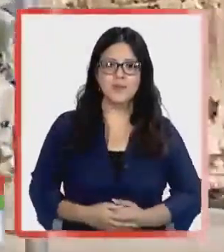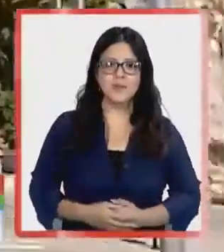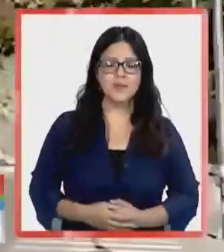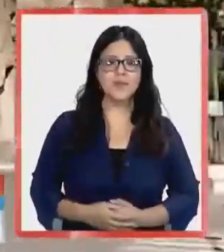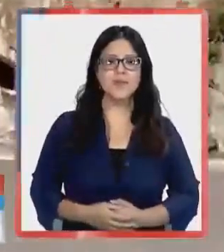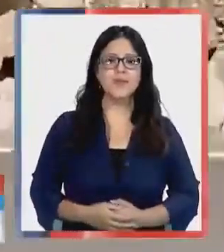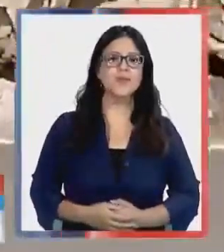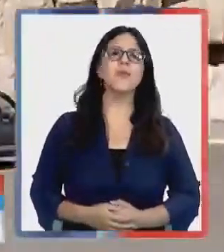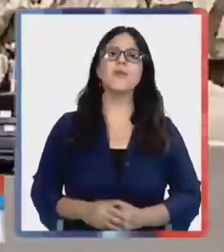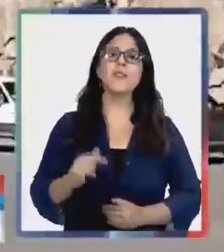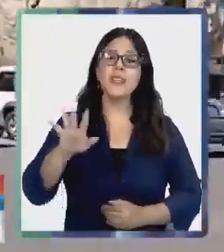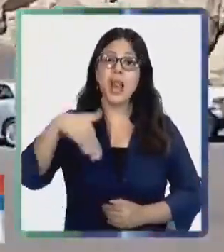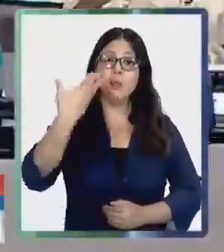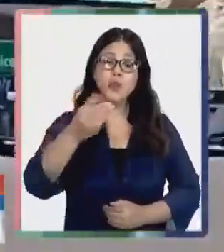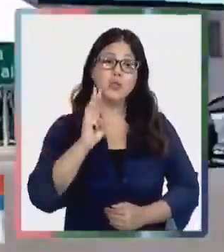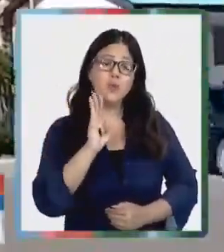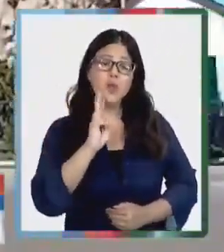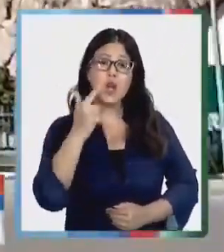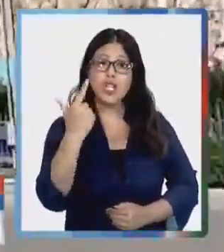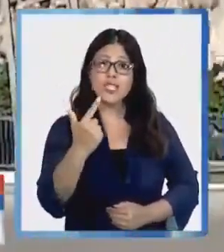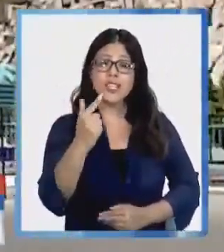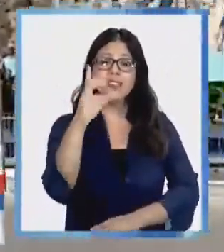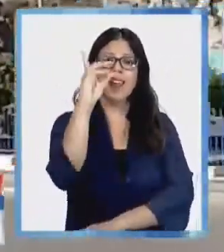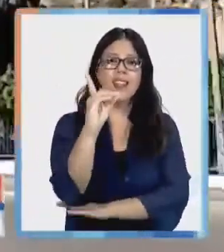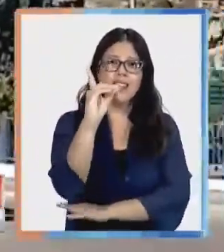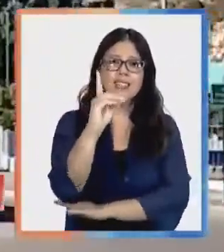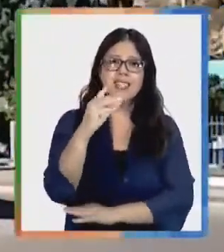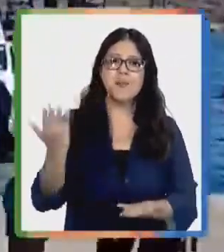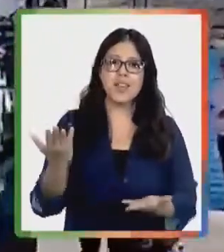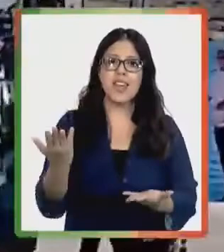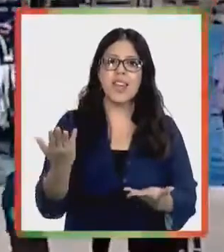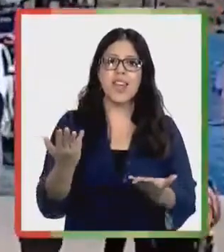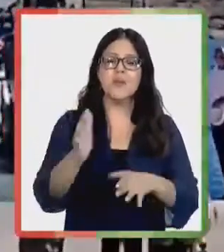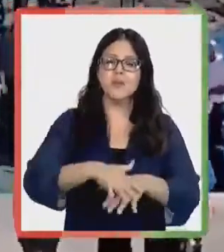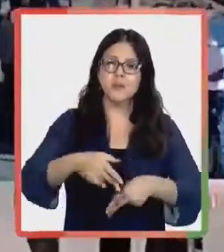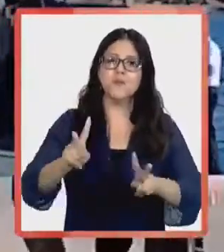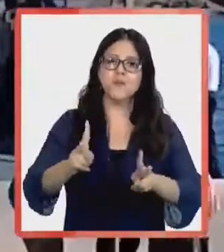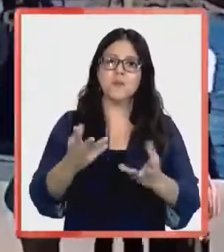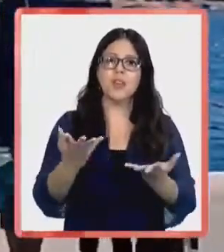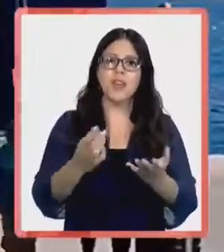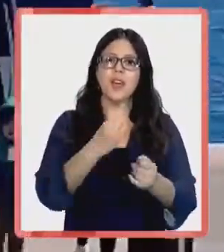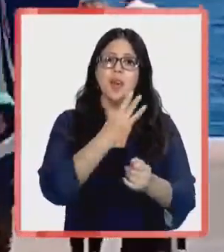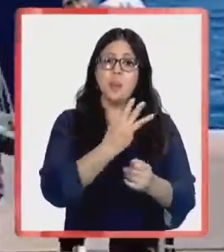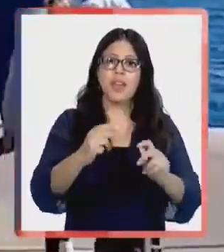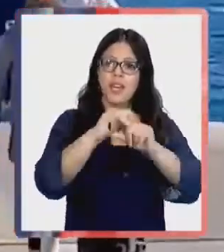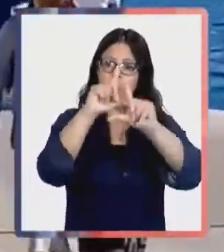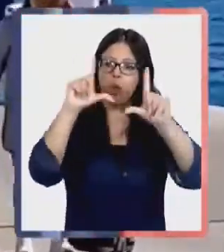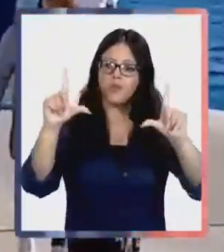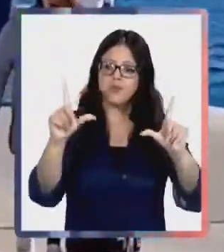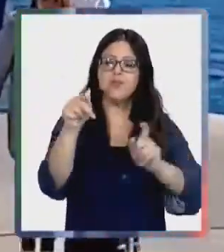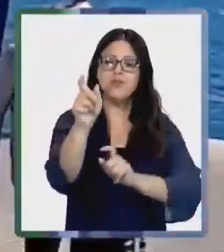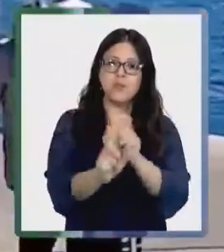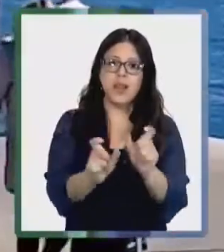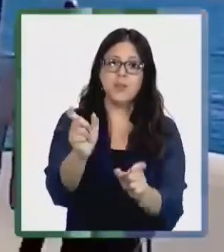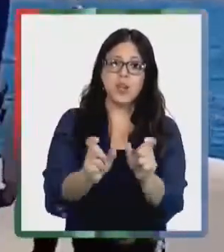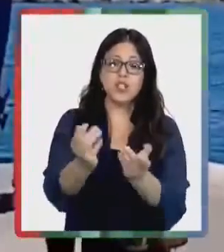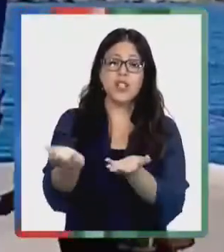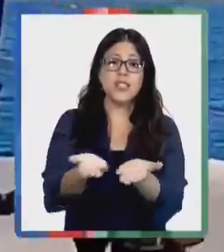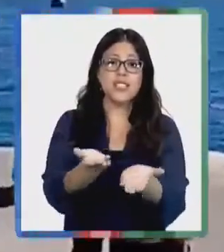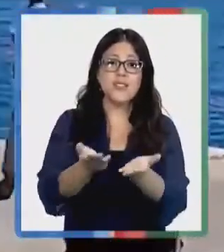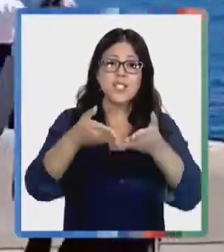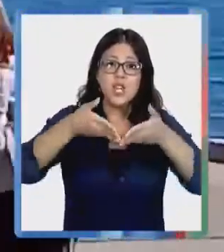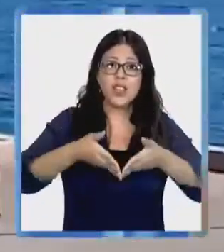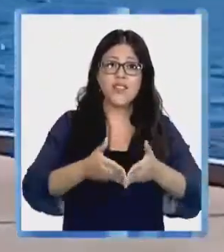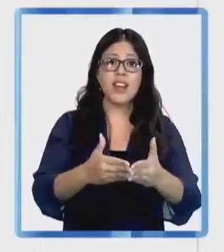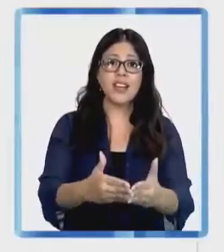diciembre estará habilitada una plataforma digital para que los usuarios del servicio de barcaza en el lago General Carrera puedan